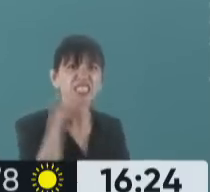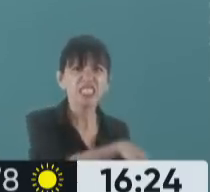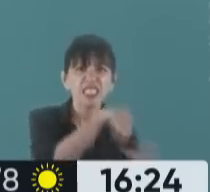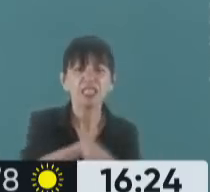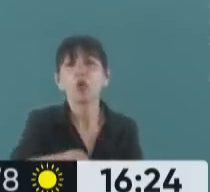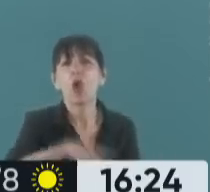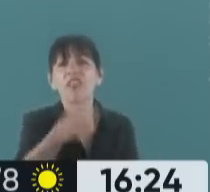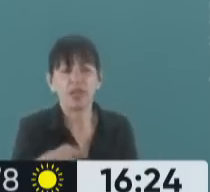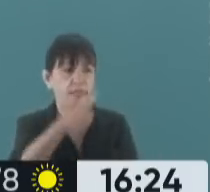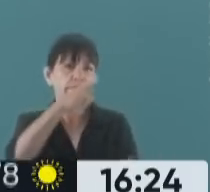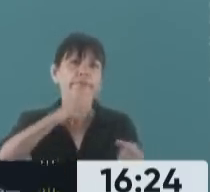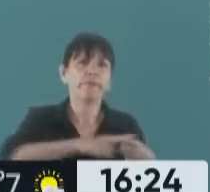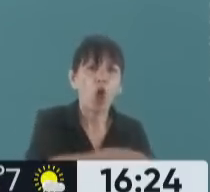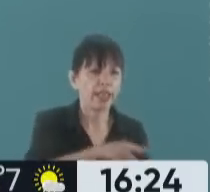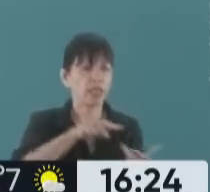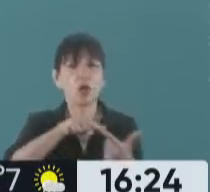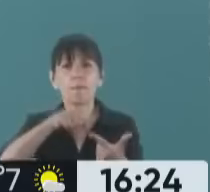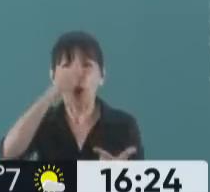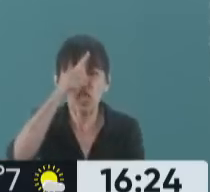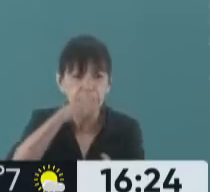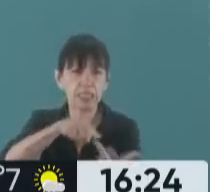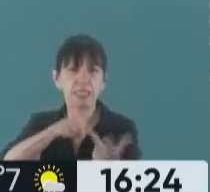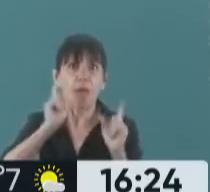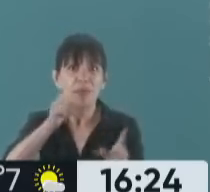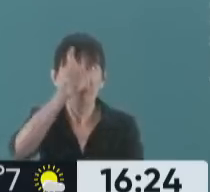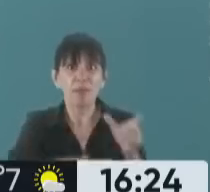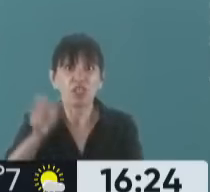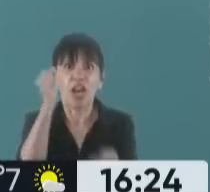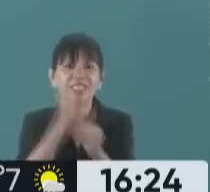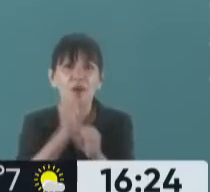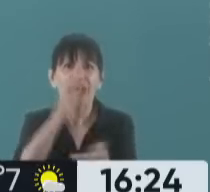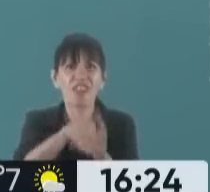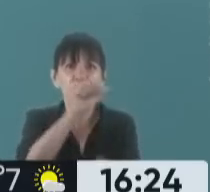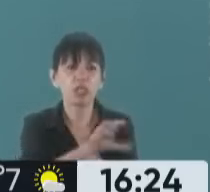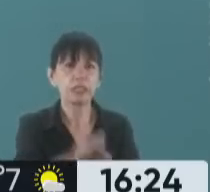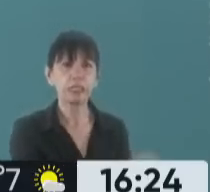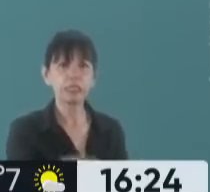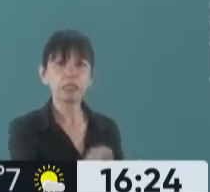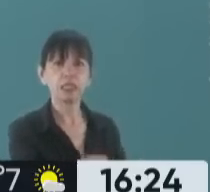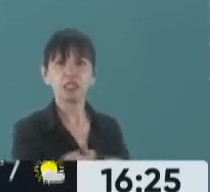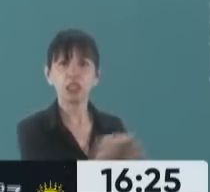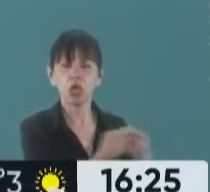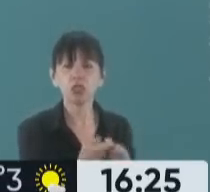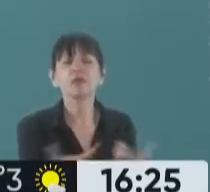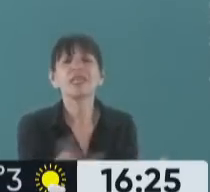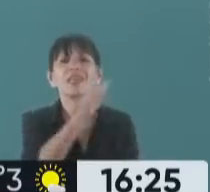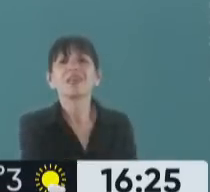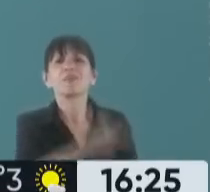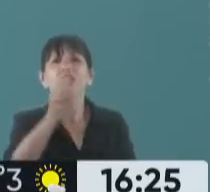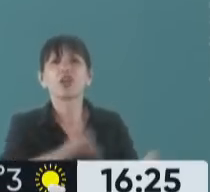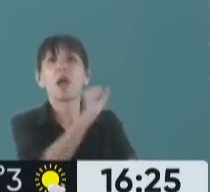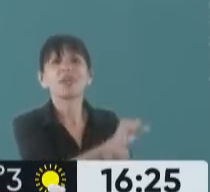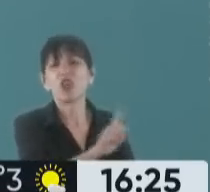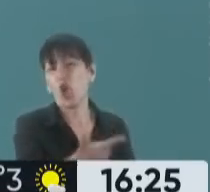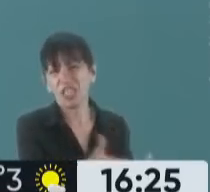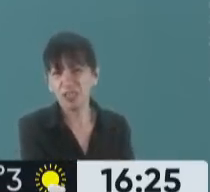política, de la policía, de los guardiacárceles y de todos. Entonces, no hay una decisión, porque los presos no tienen. Lo que puede